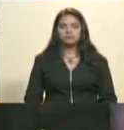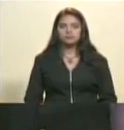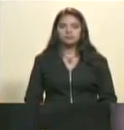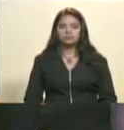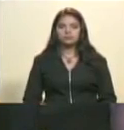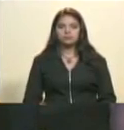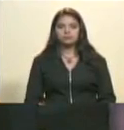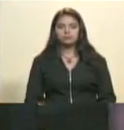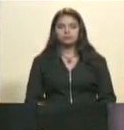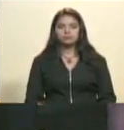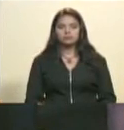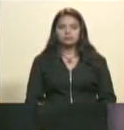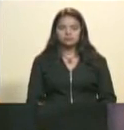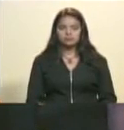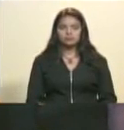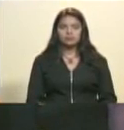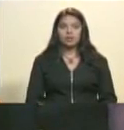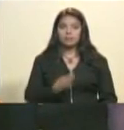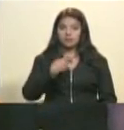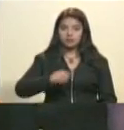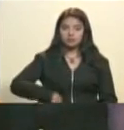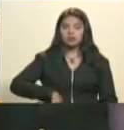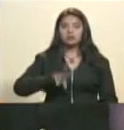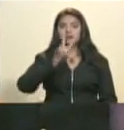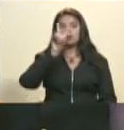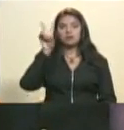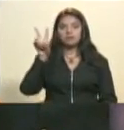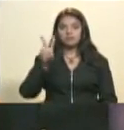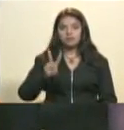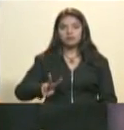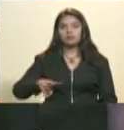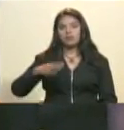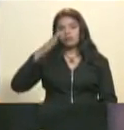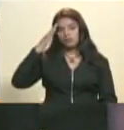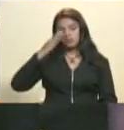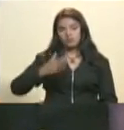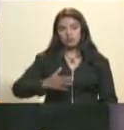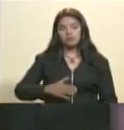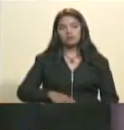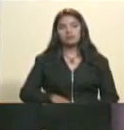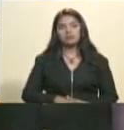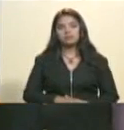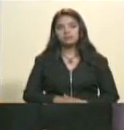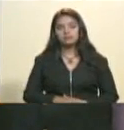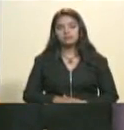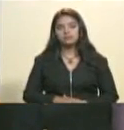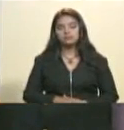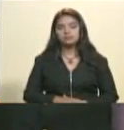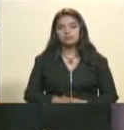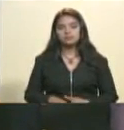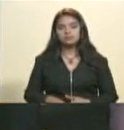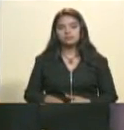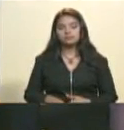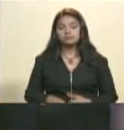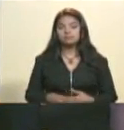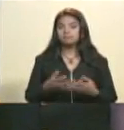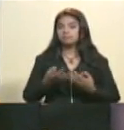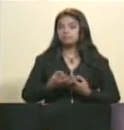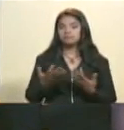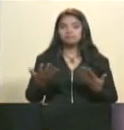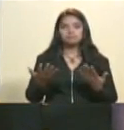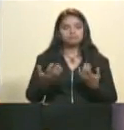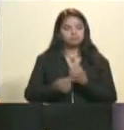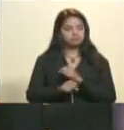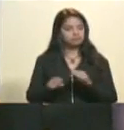constitucional de la República Bolivariana de Venezuela, nuestro comandante en jefe. Resulta verdaderamente